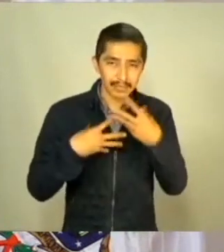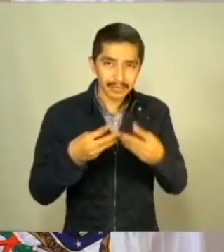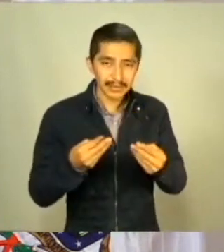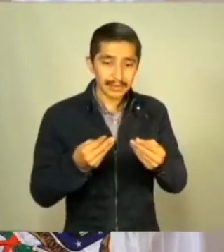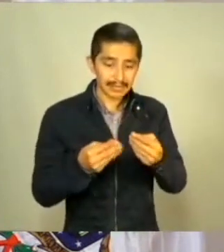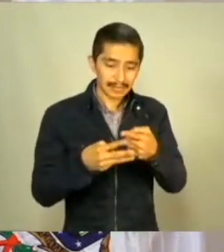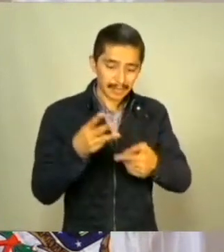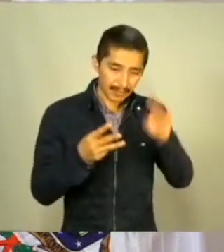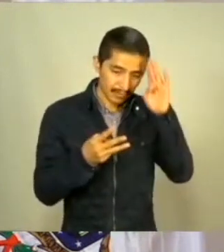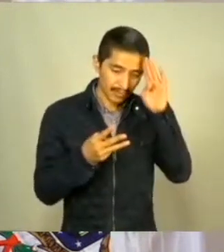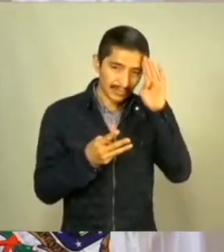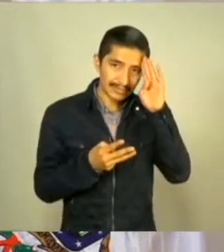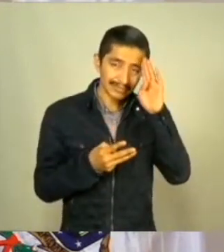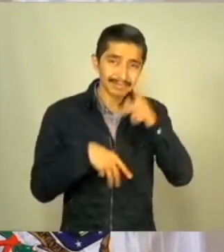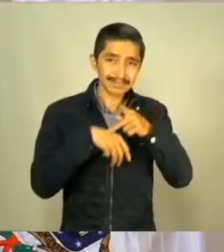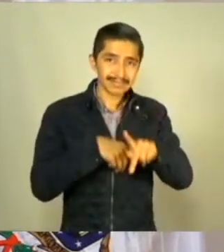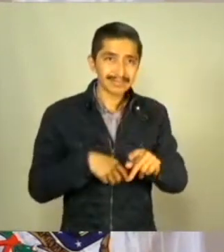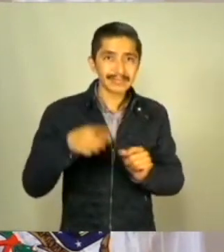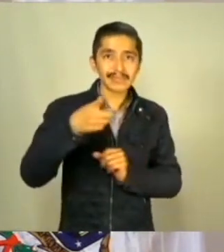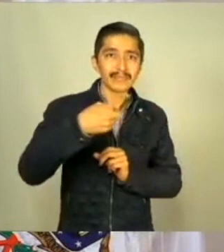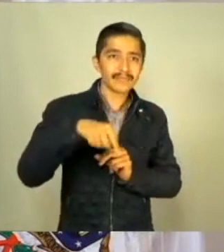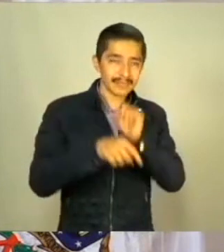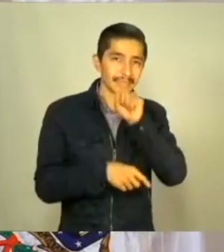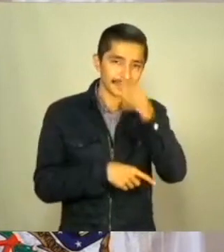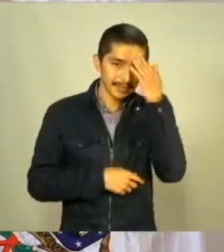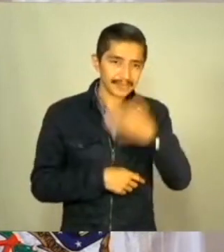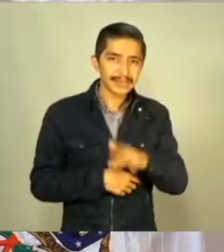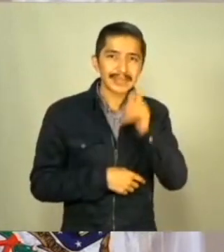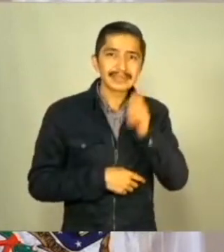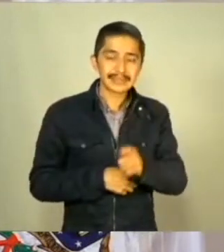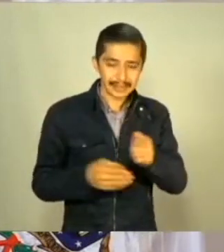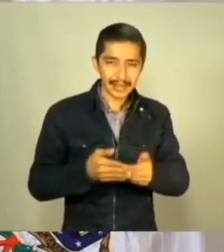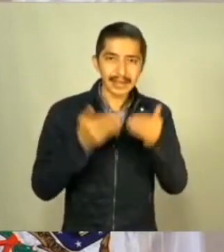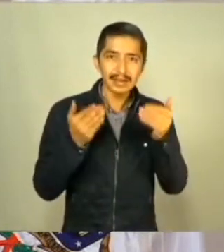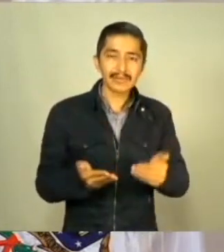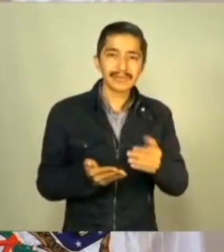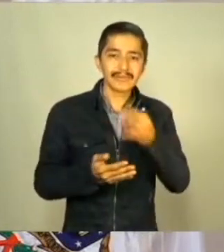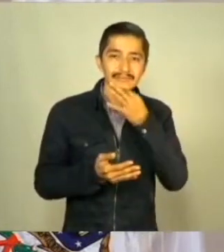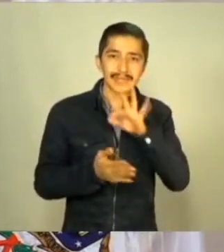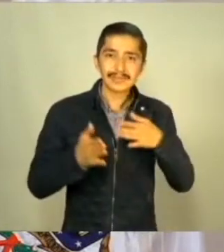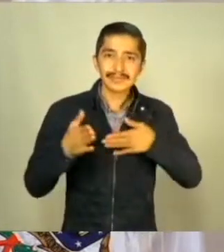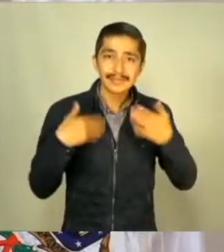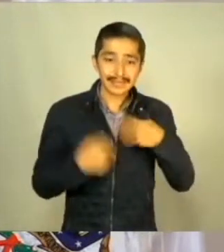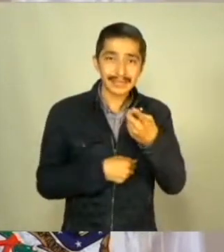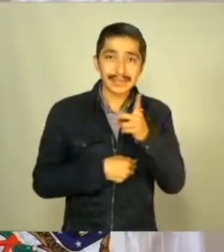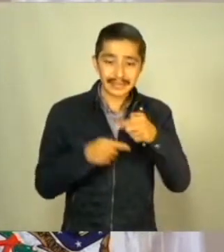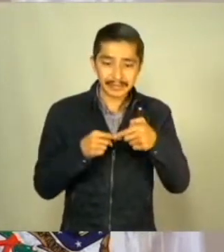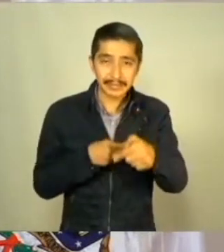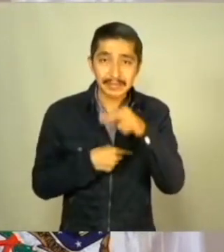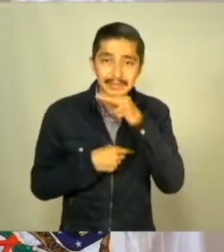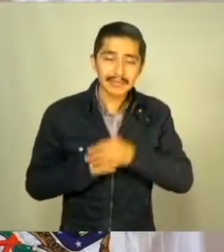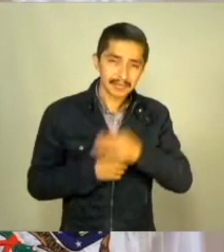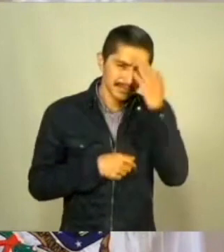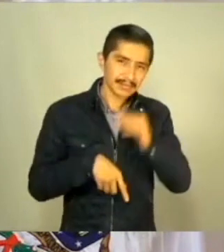todo ello como todos también sabemos esta es la temporada de fiestas decembrinas es los